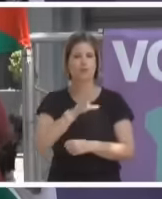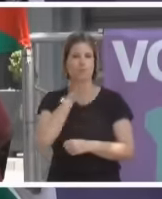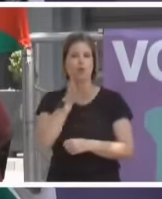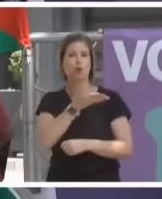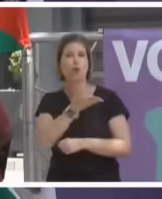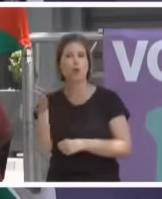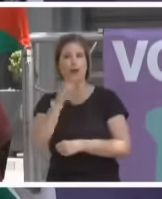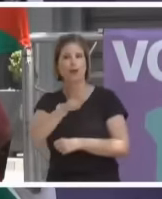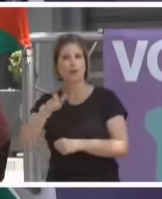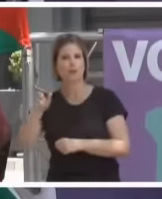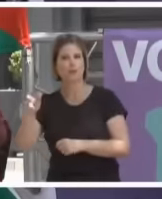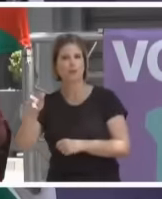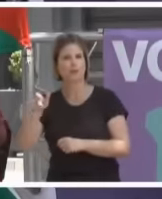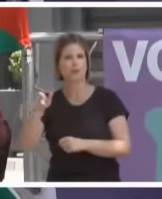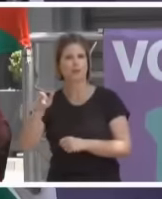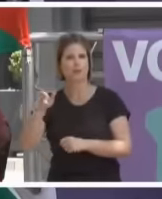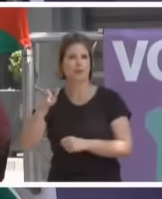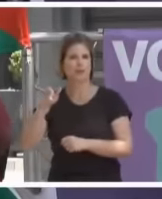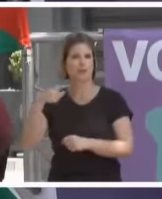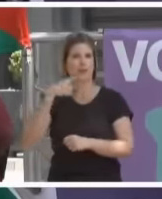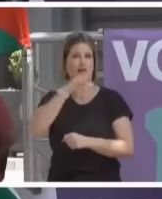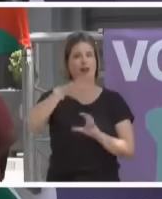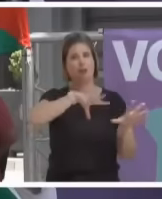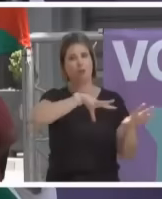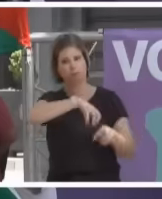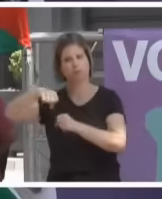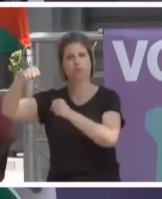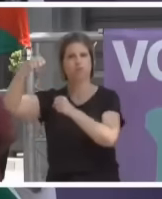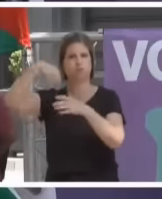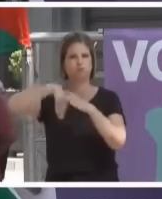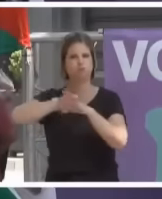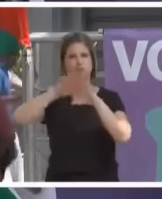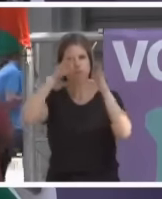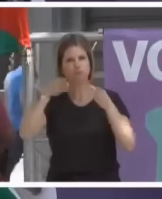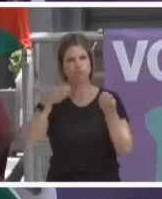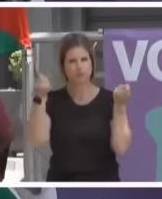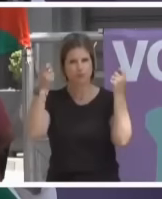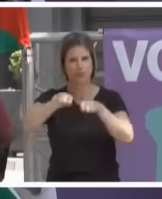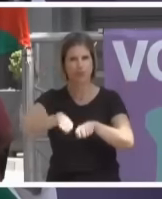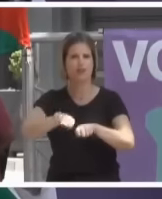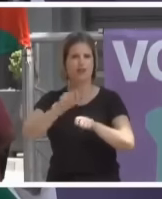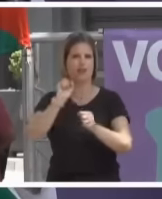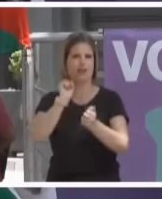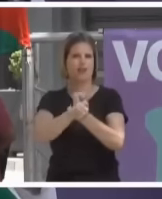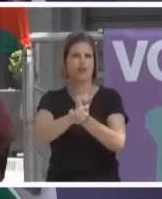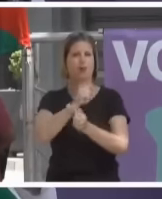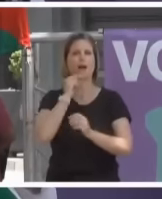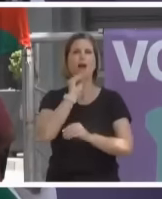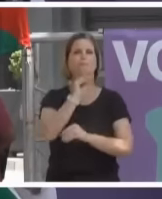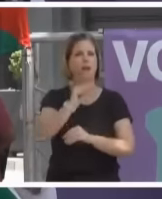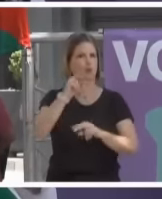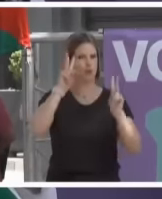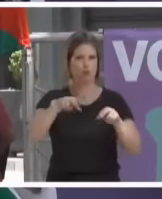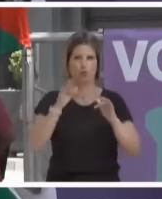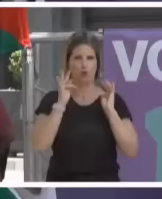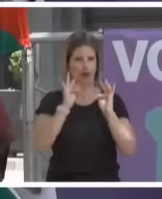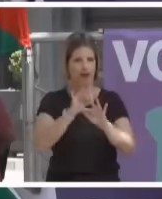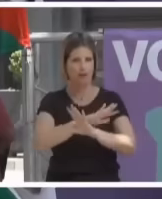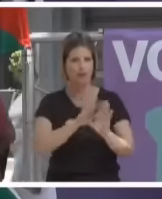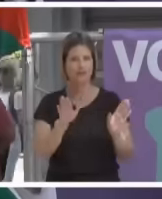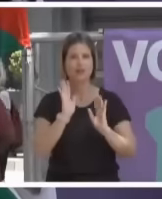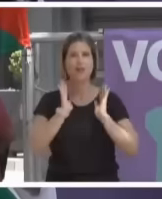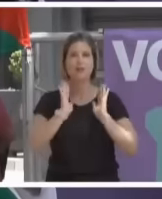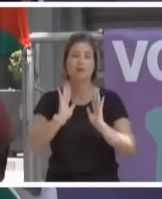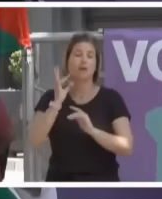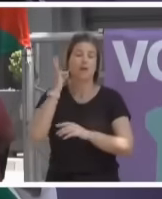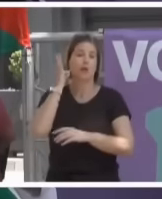persona se lo hubieran llevado corriendo los geos, la habrían metido en un búnker, la habrían encerrado para que no volviese a plantear una pregunta de esas características. Pero claro,